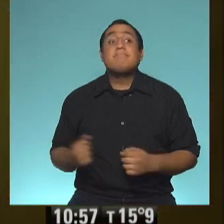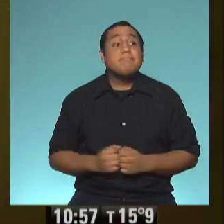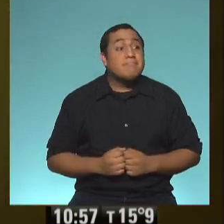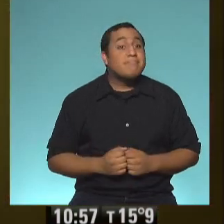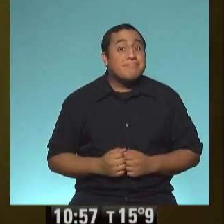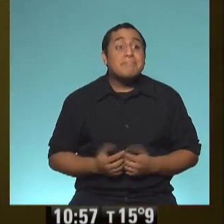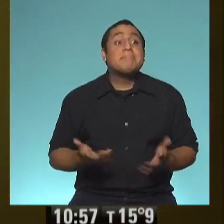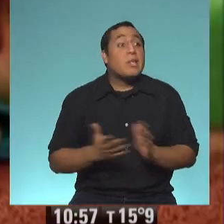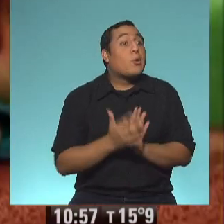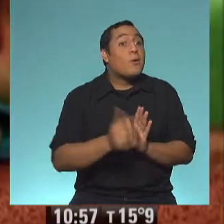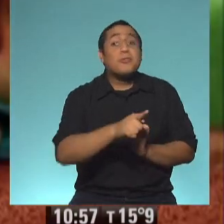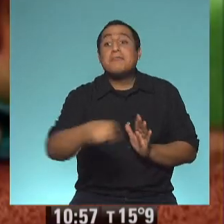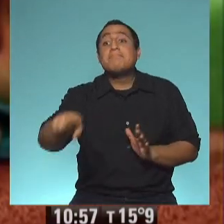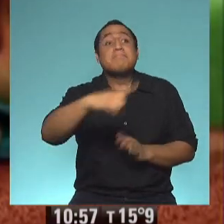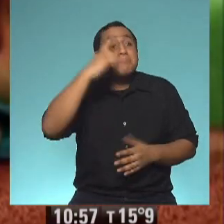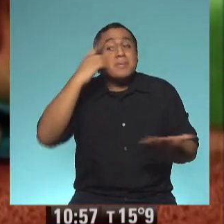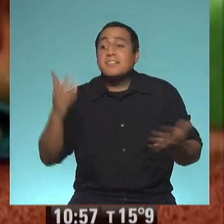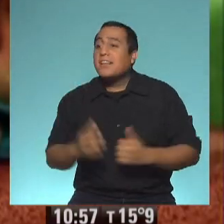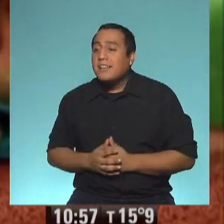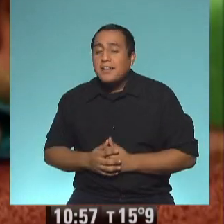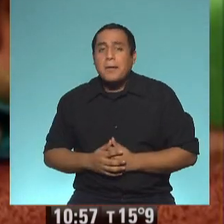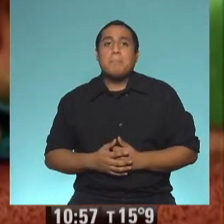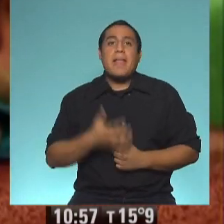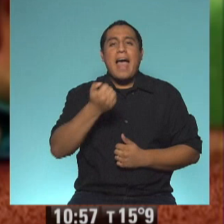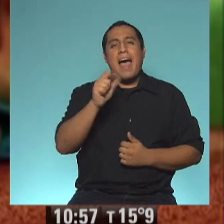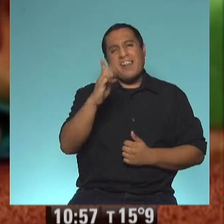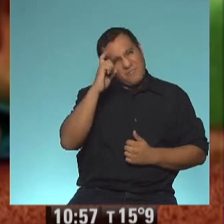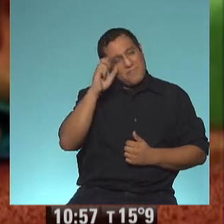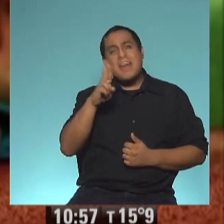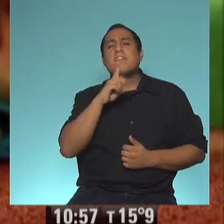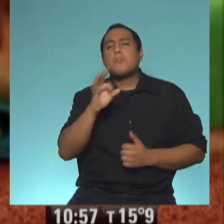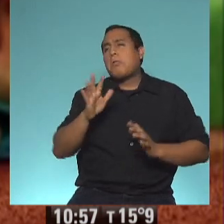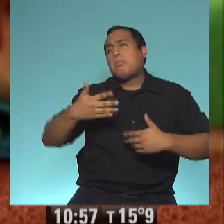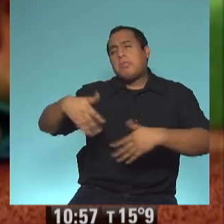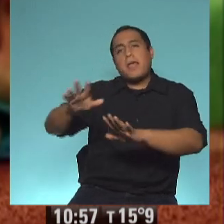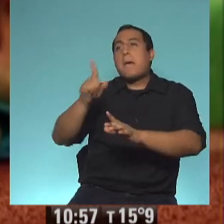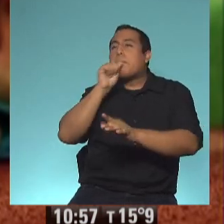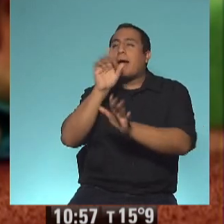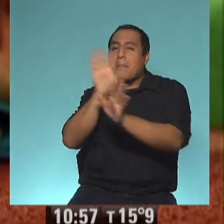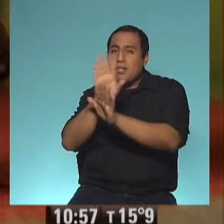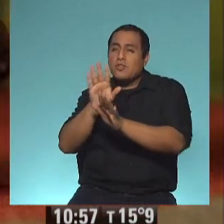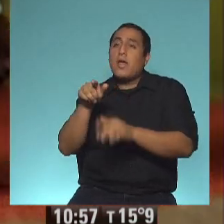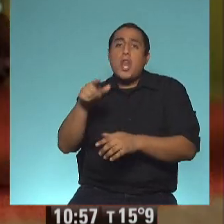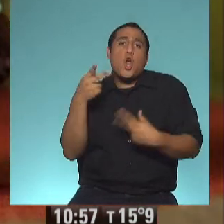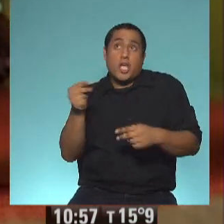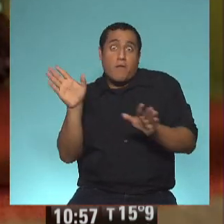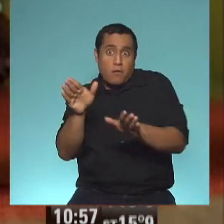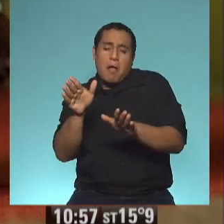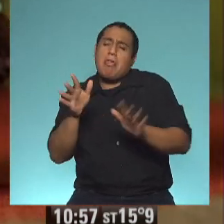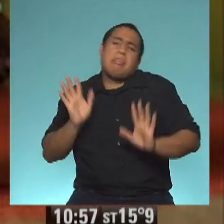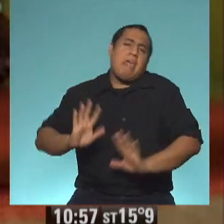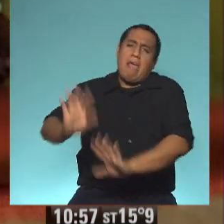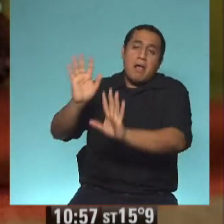qué le pareció que alberto tenía que dejar tranquilo olegario si no quería volar pero después de